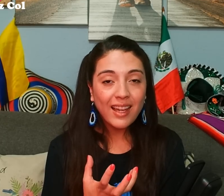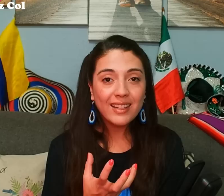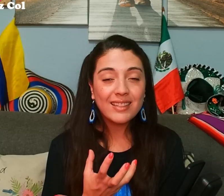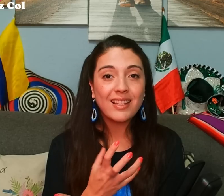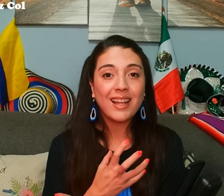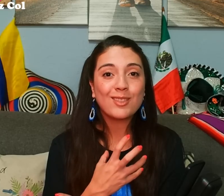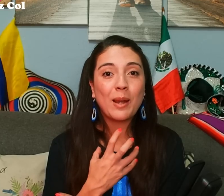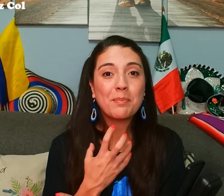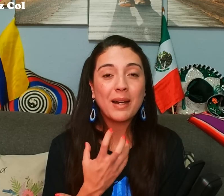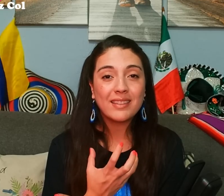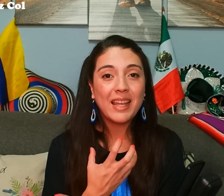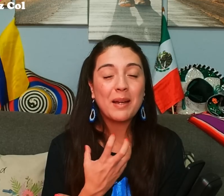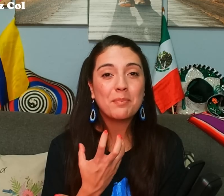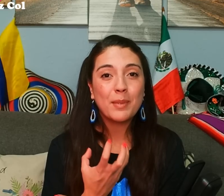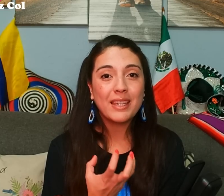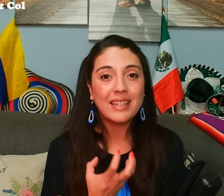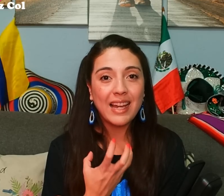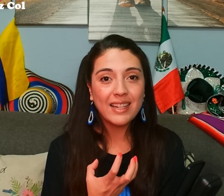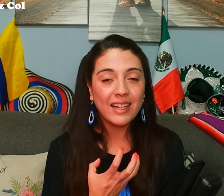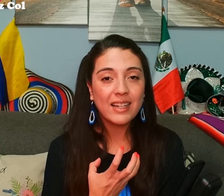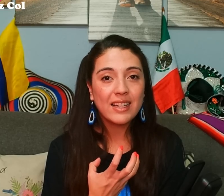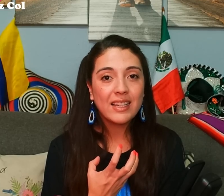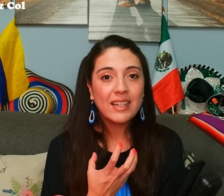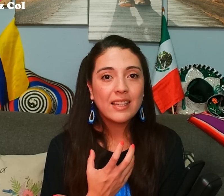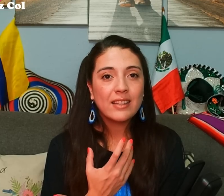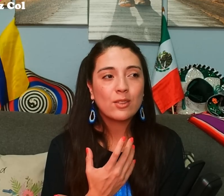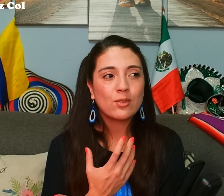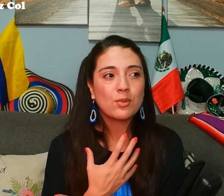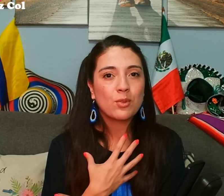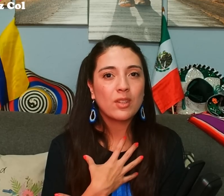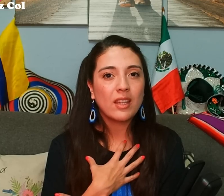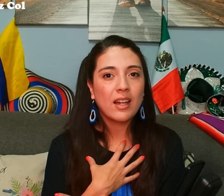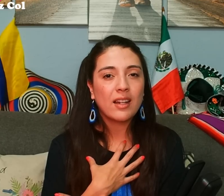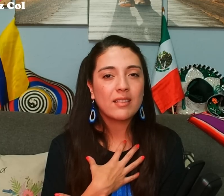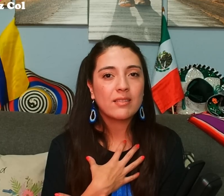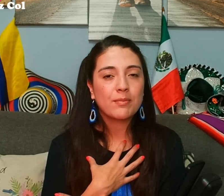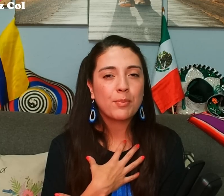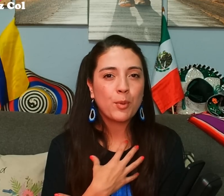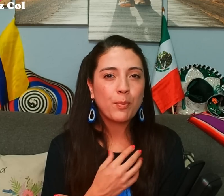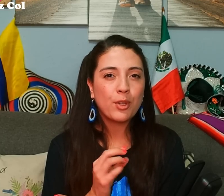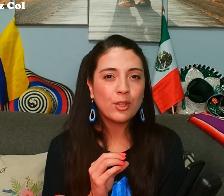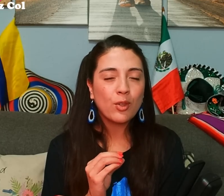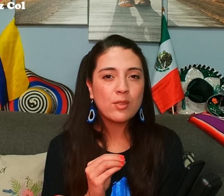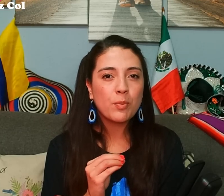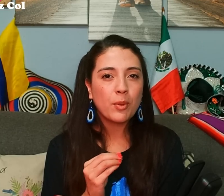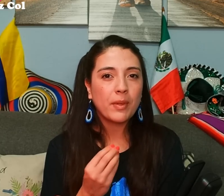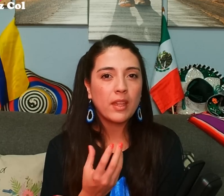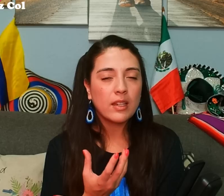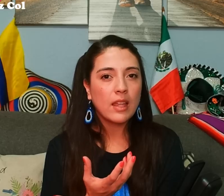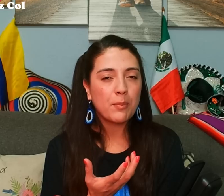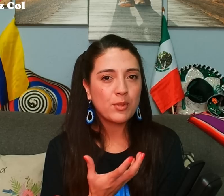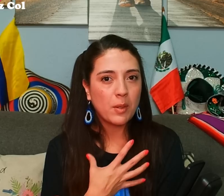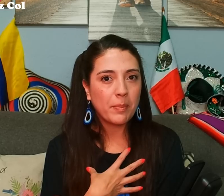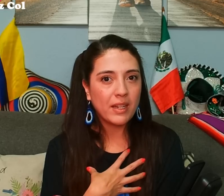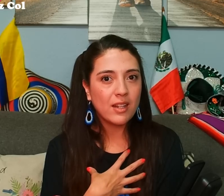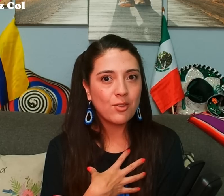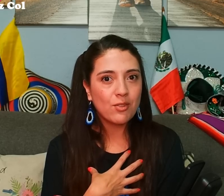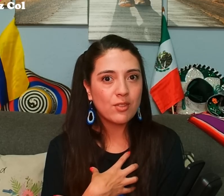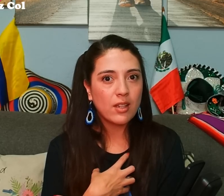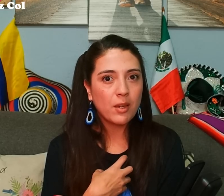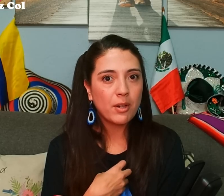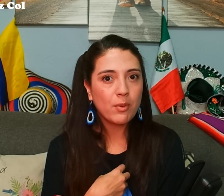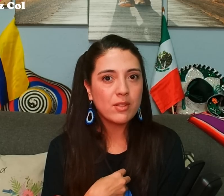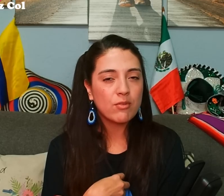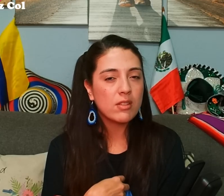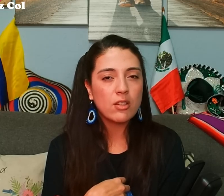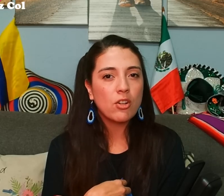patria, en este caso la patria mexicana. Entonces uno diría, por un poquito de su propia dignidad, pues qué pena, ¿no? O